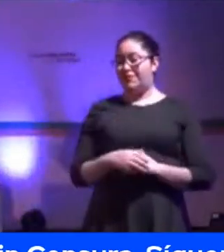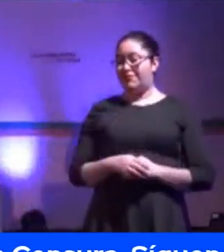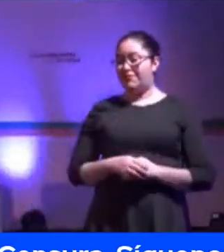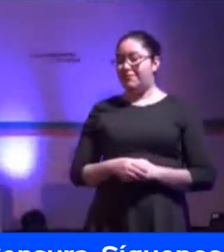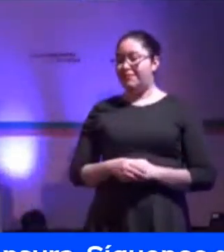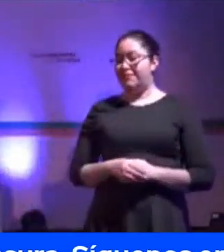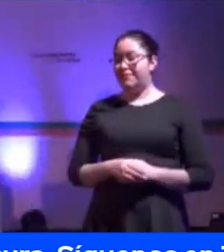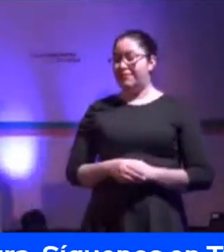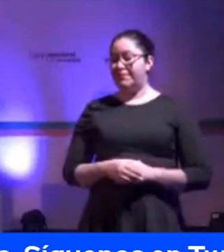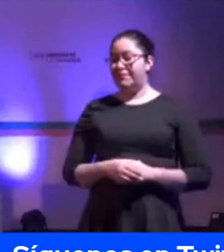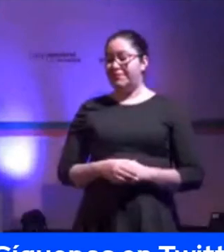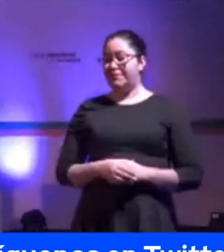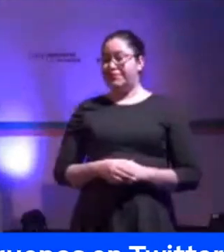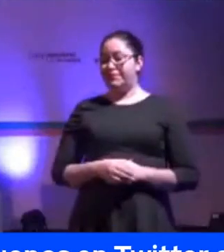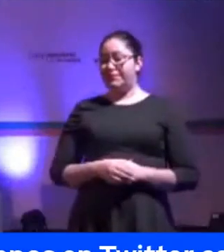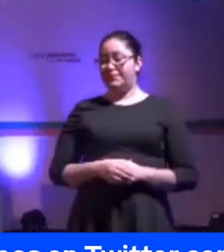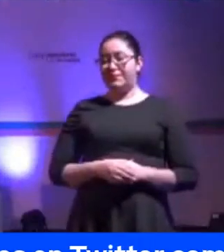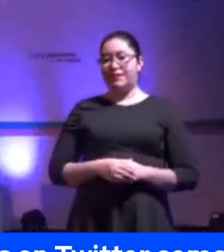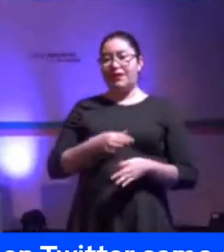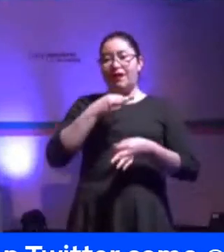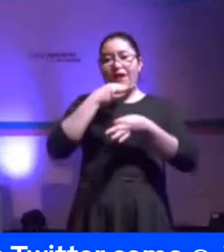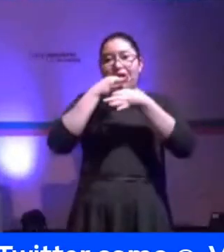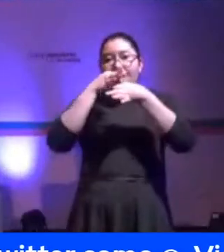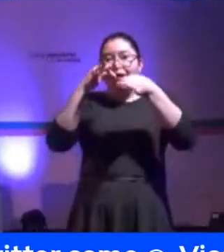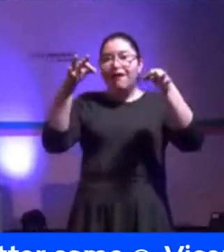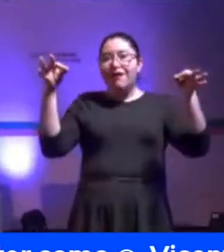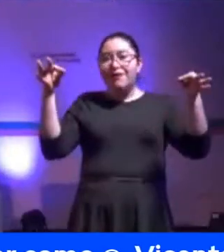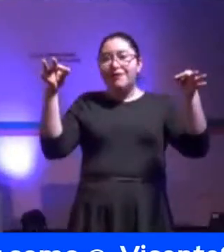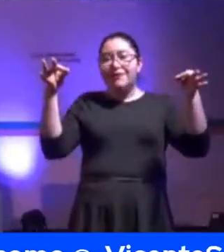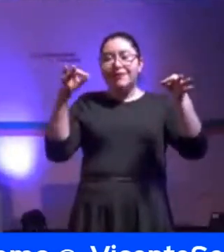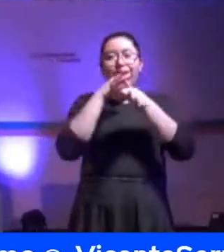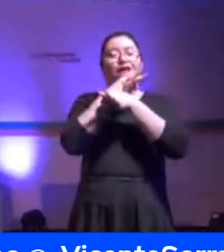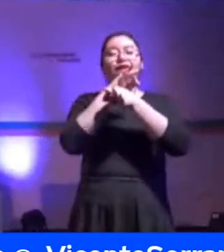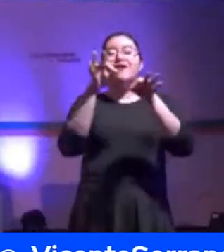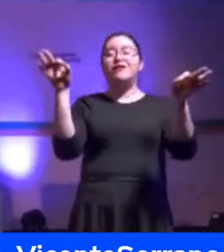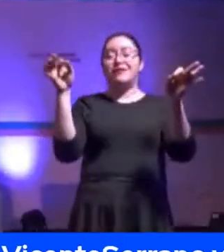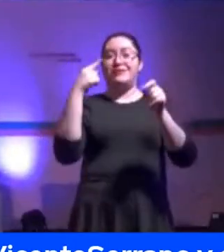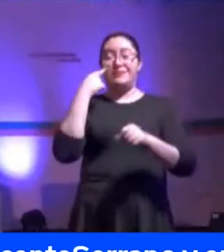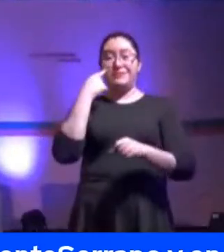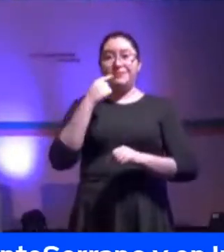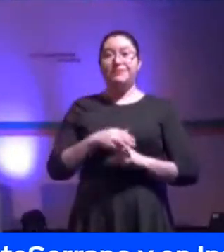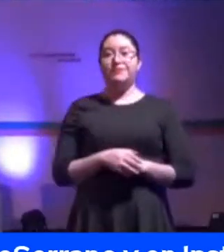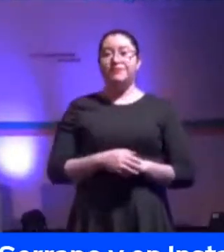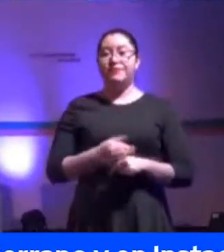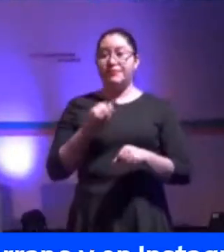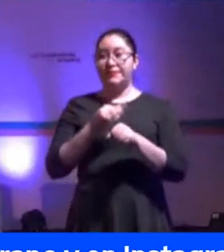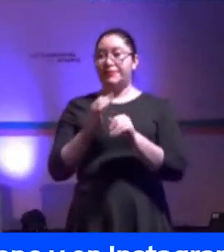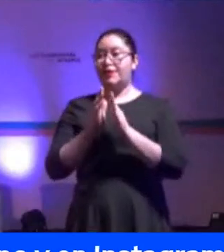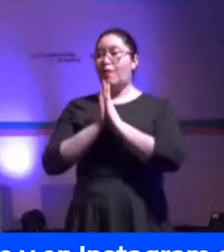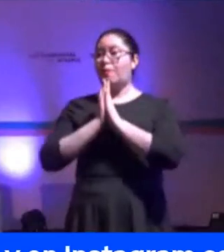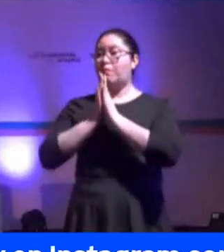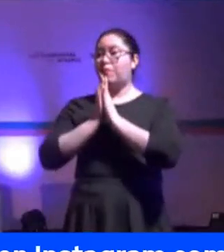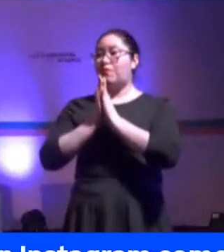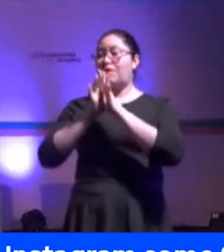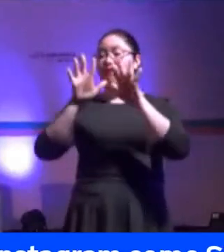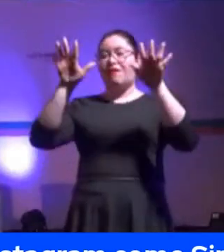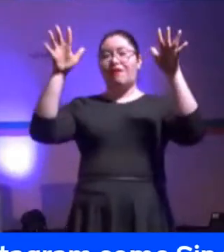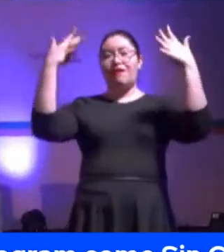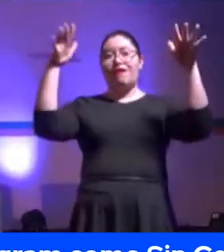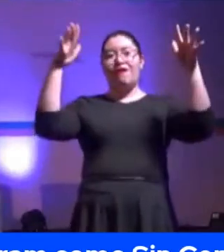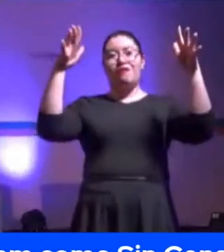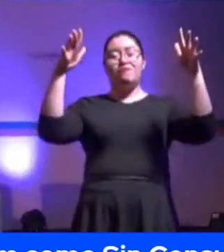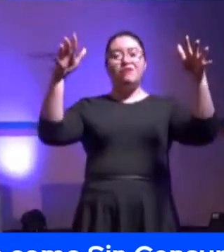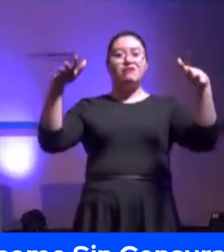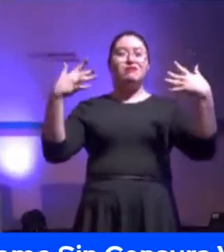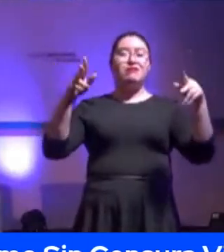A ver. Unos anuncios. Nada más unos anuncios. A ver, de entrada les pido por favor un aplauso